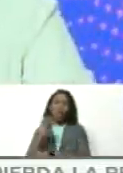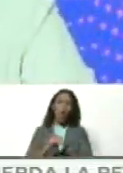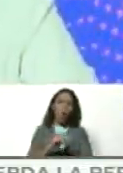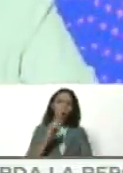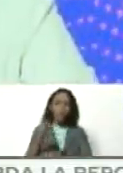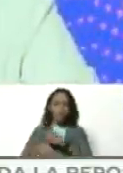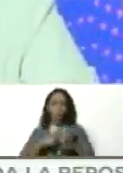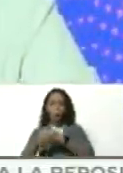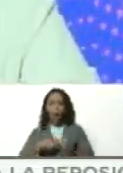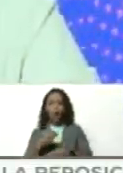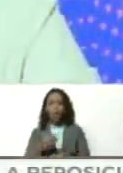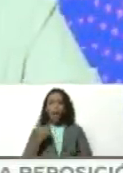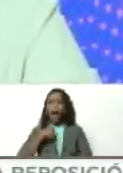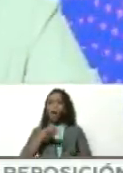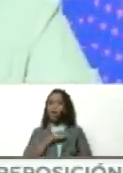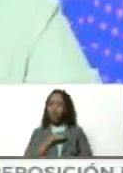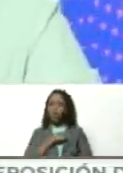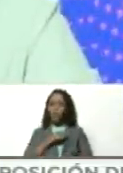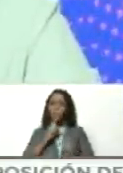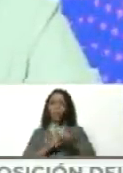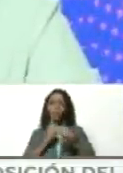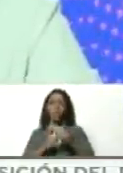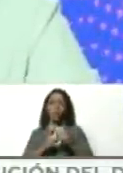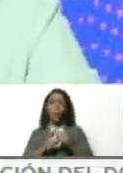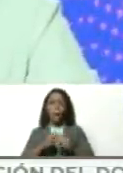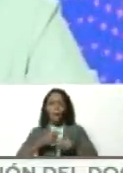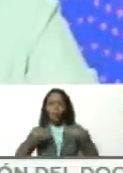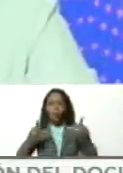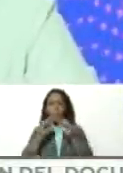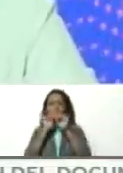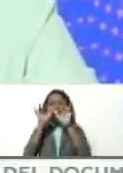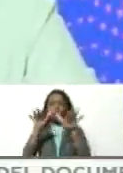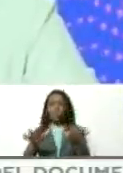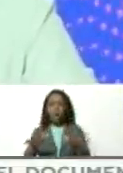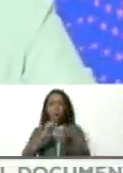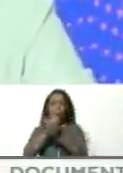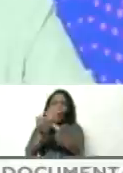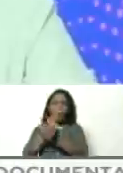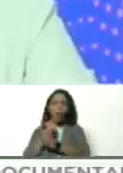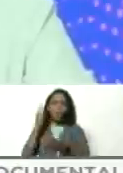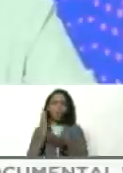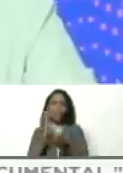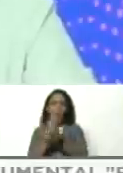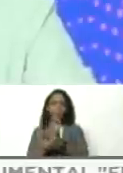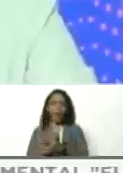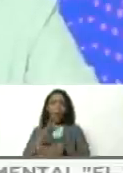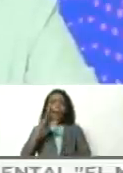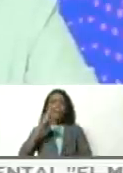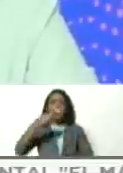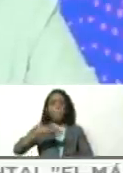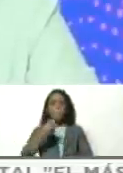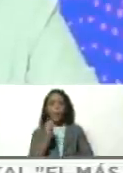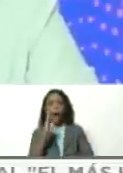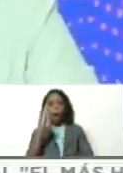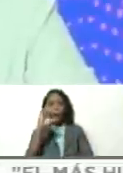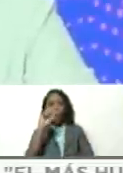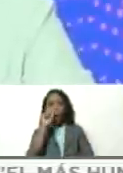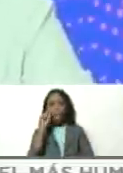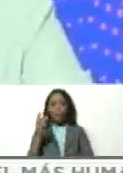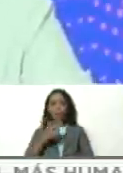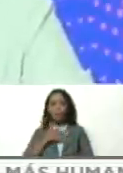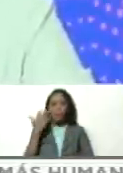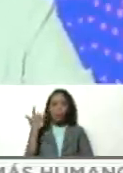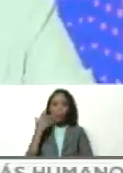decreto. Y a nosotros llegará bendiciones y amor siempre, Pablo Montero. Mi mano, mi